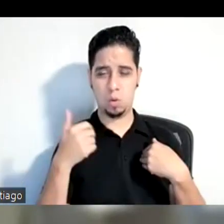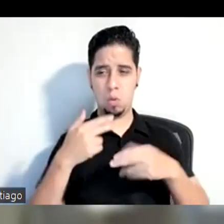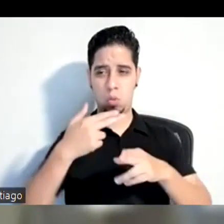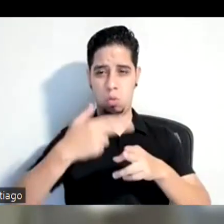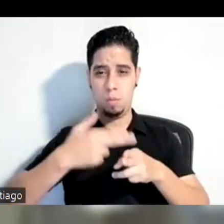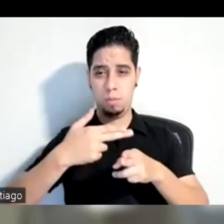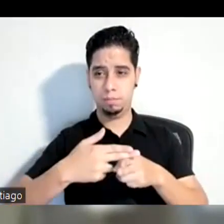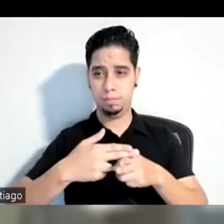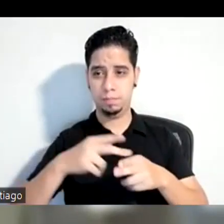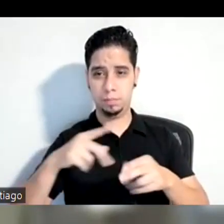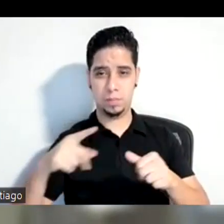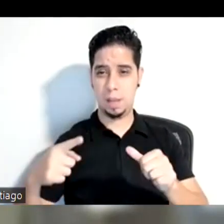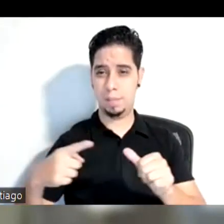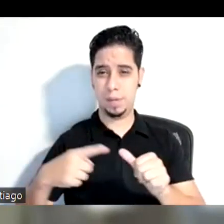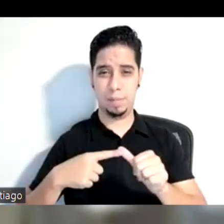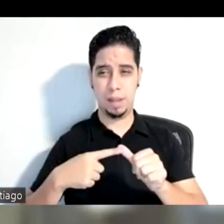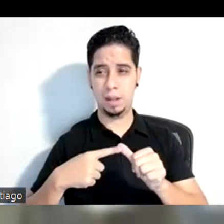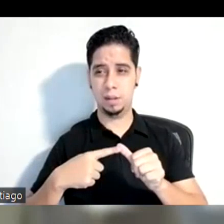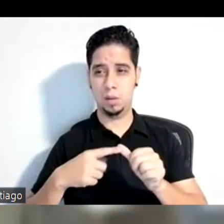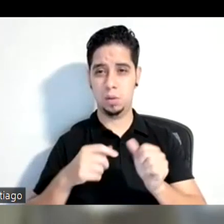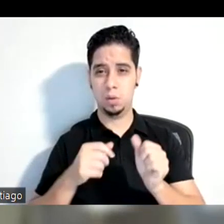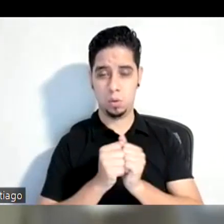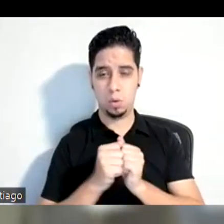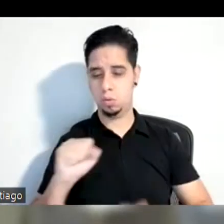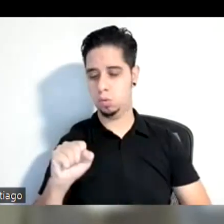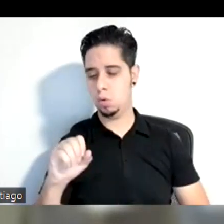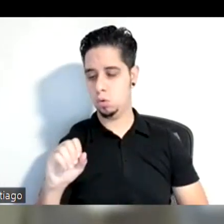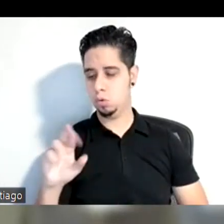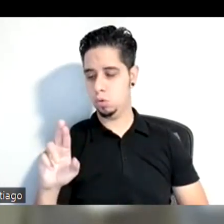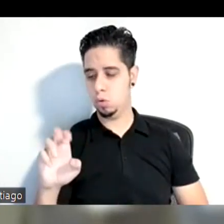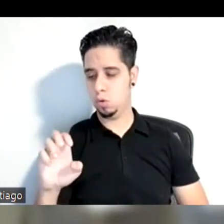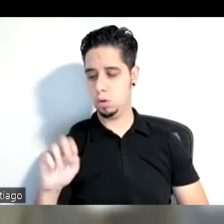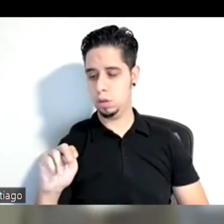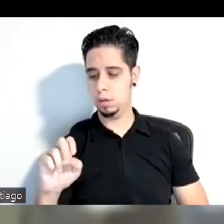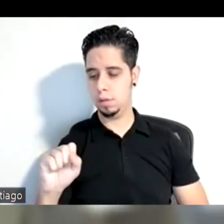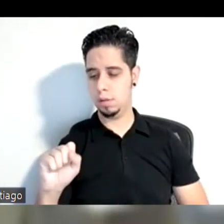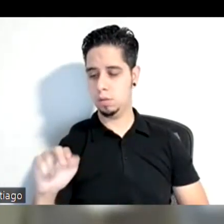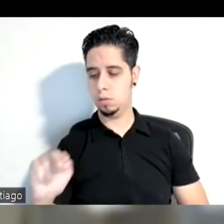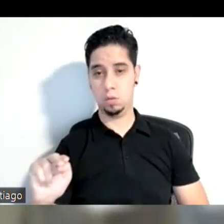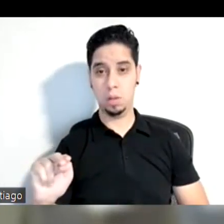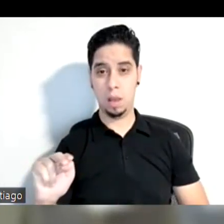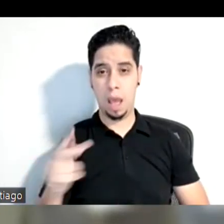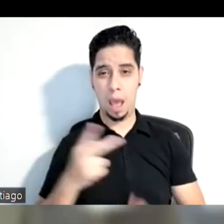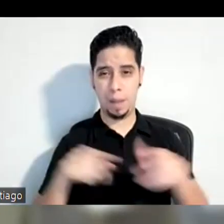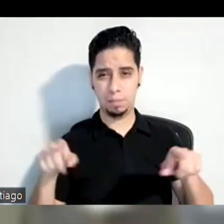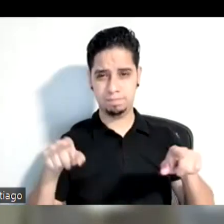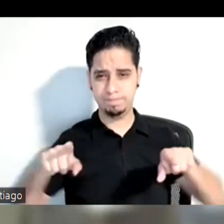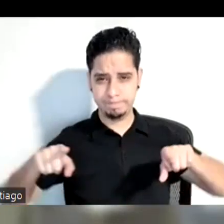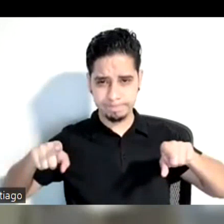las pioneras, ¿verdad? Junto con Sorenson, por ejemplo, también fueron de las pioneras en